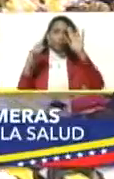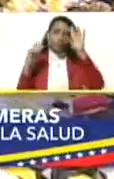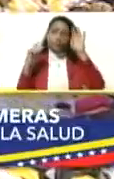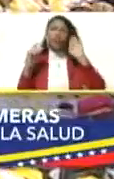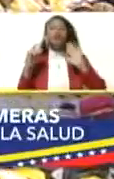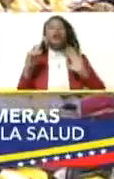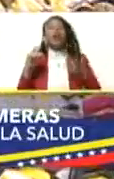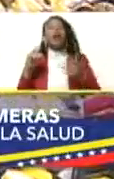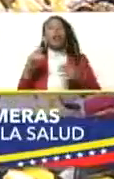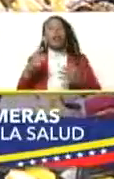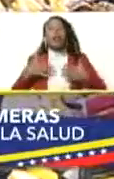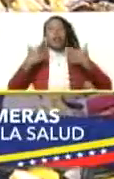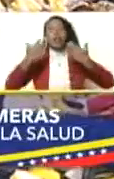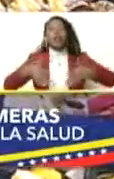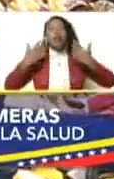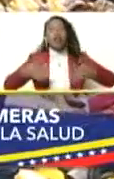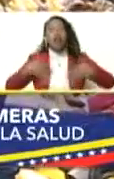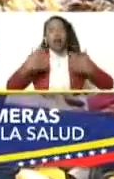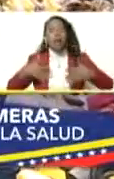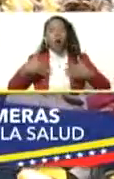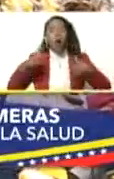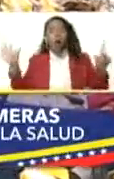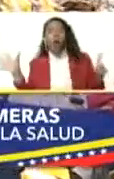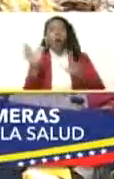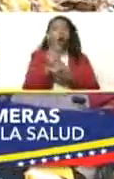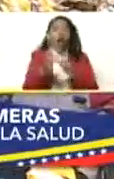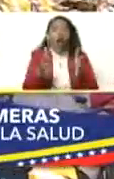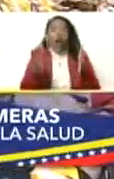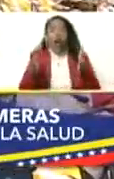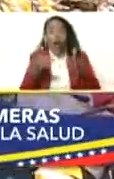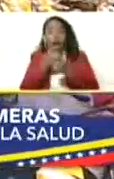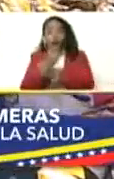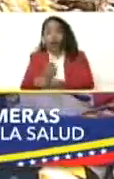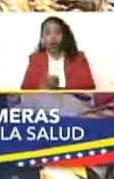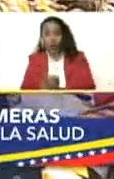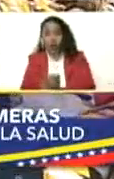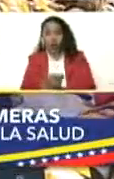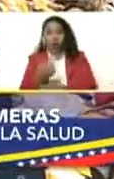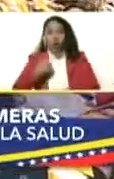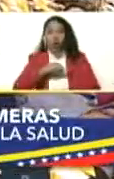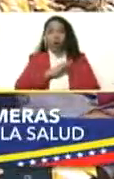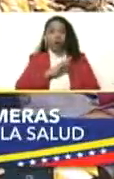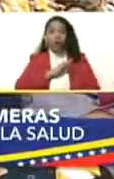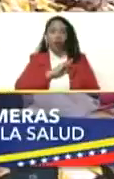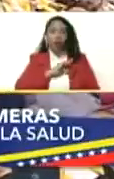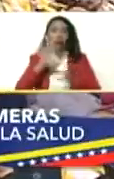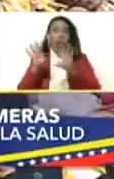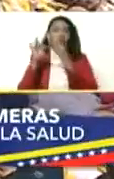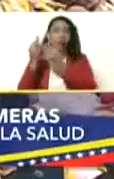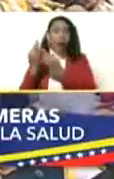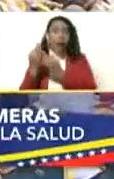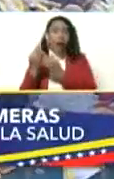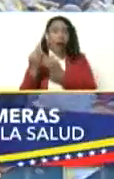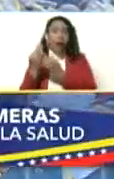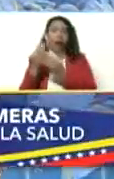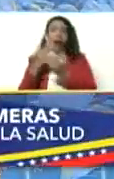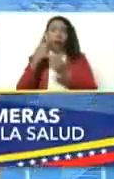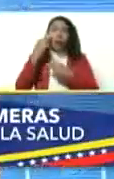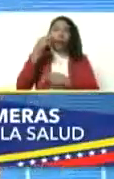Disfrutemos de este logro que nos pertenece a nosotros, tanto como a nuestras familias, y miremos al cielo con agradecimiento